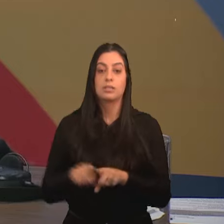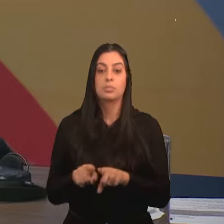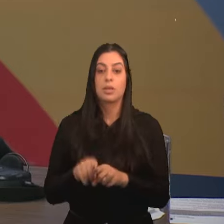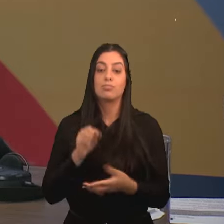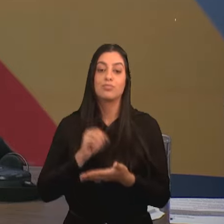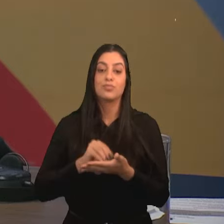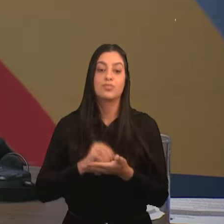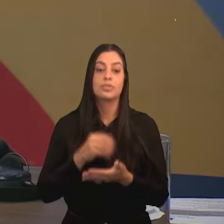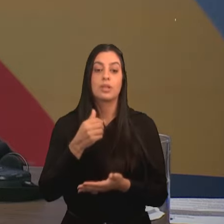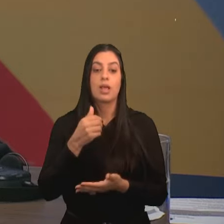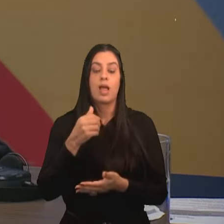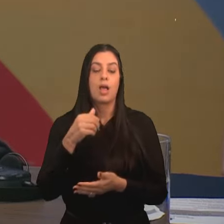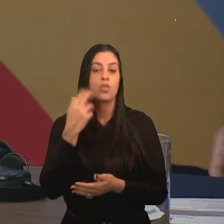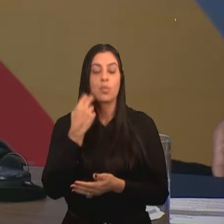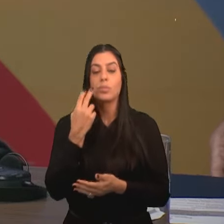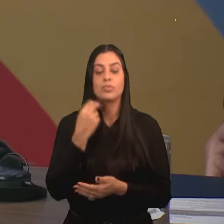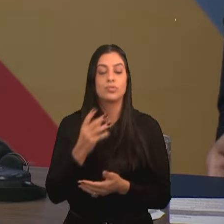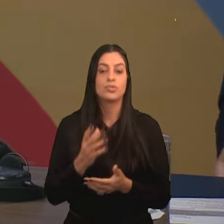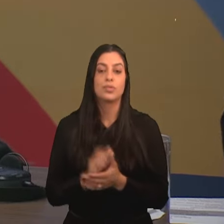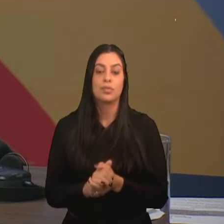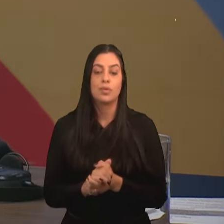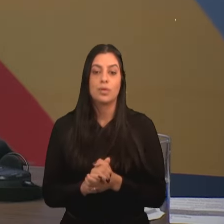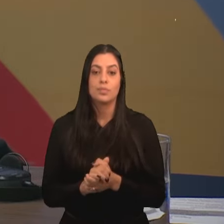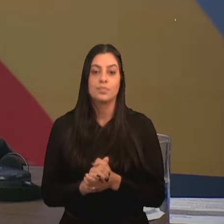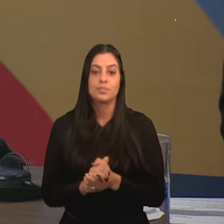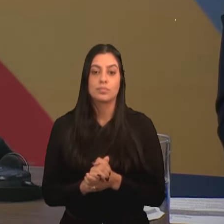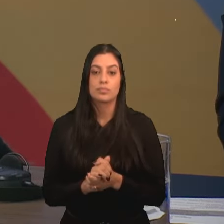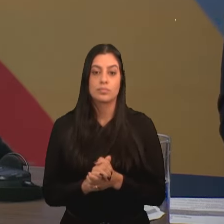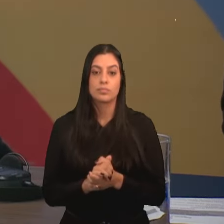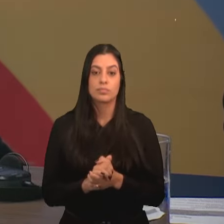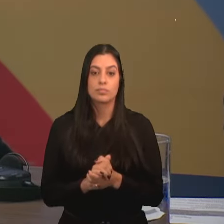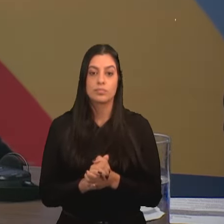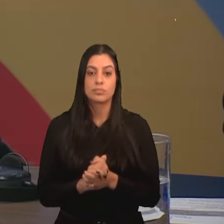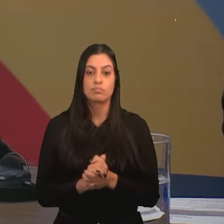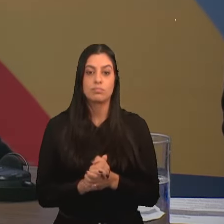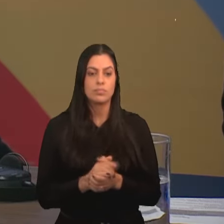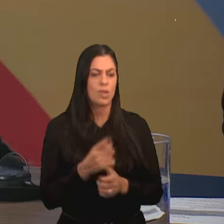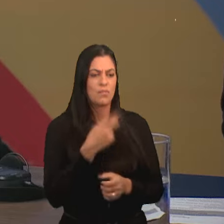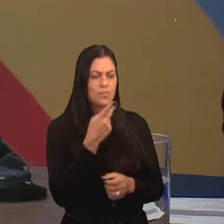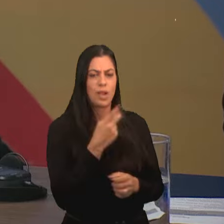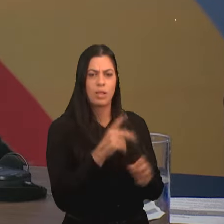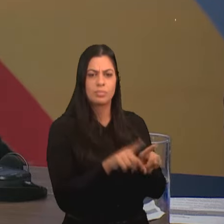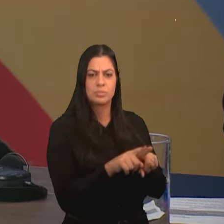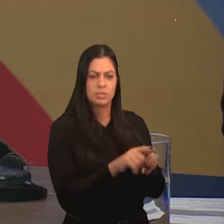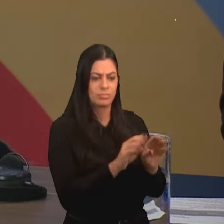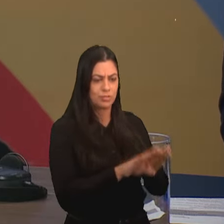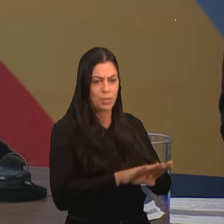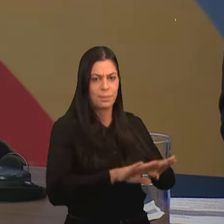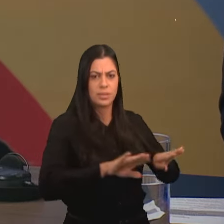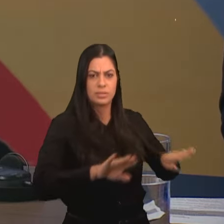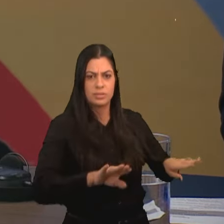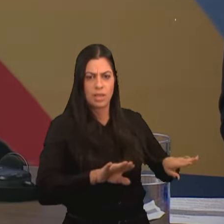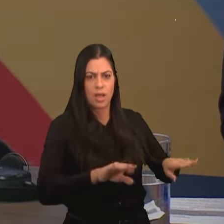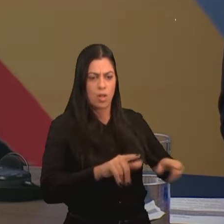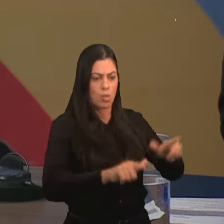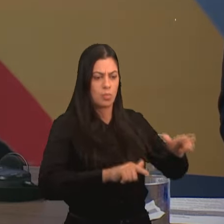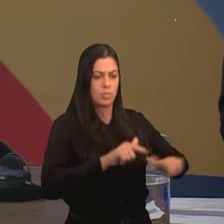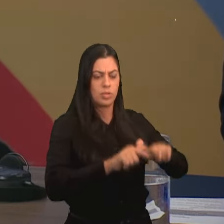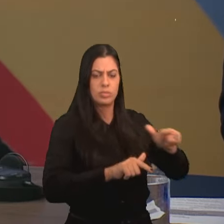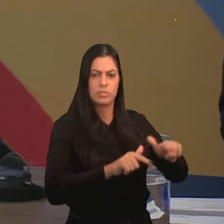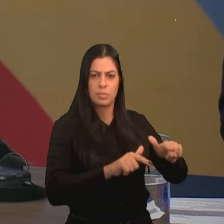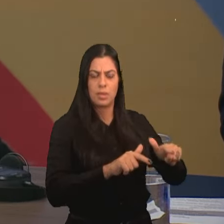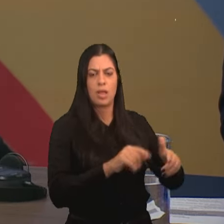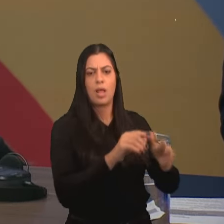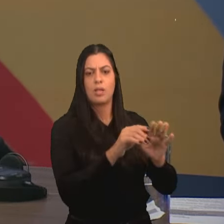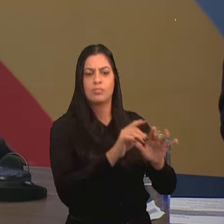déficit normativo. Y está muy claro, sea cuando hablamos de plataformas, sobre repartición de